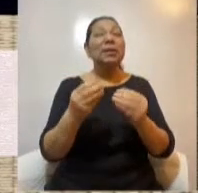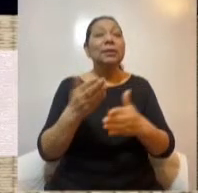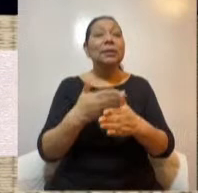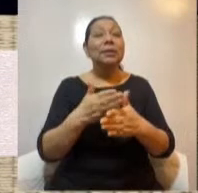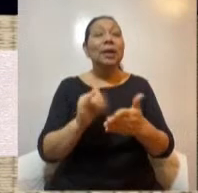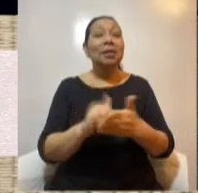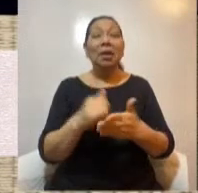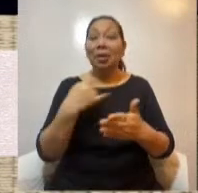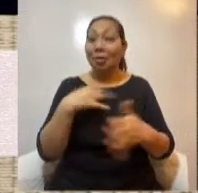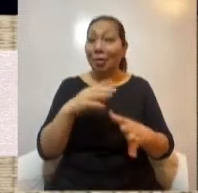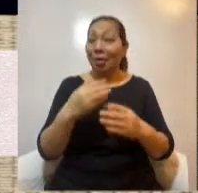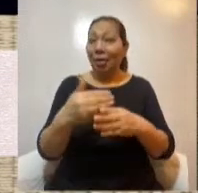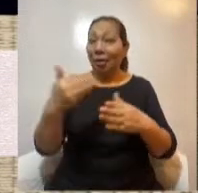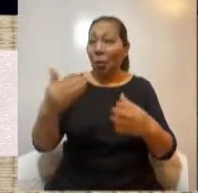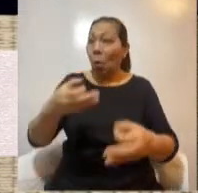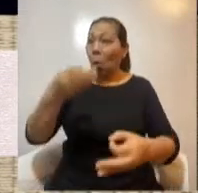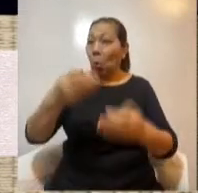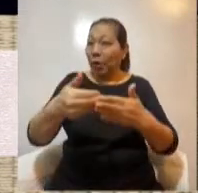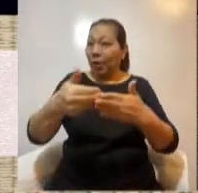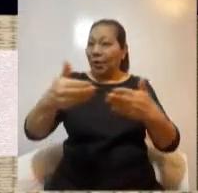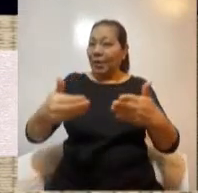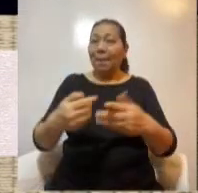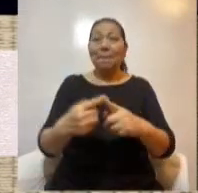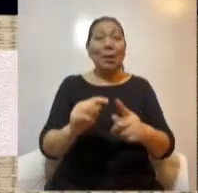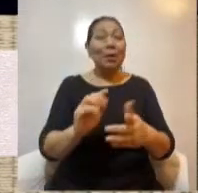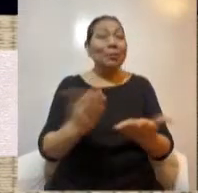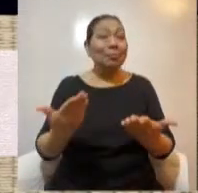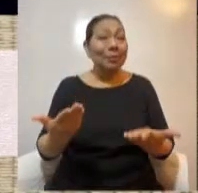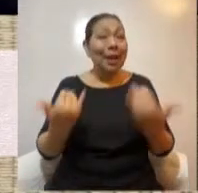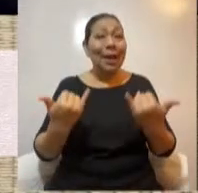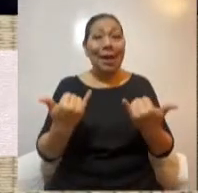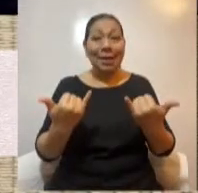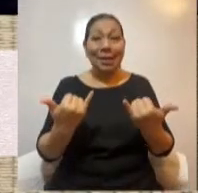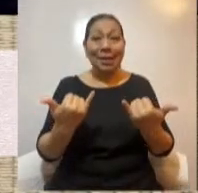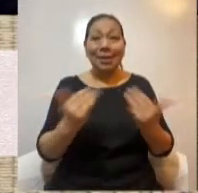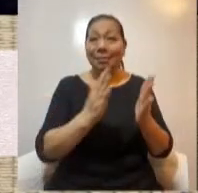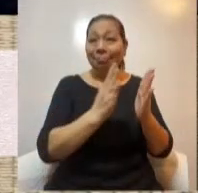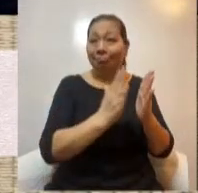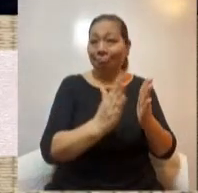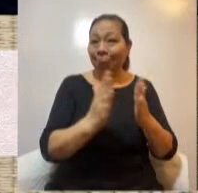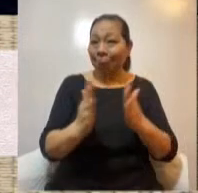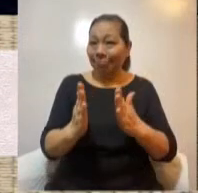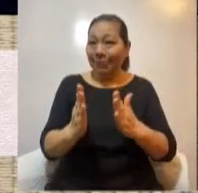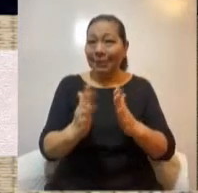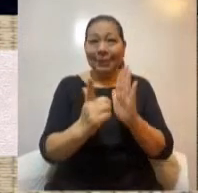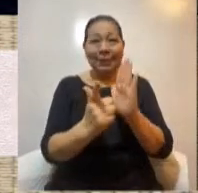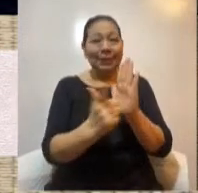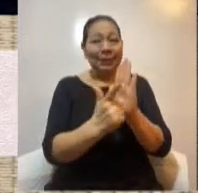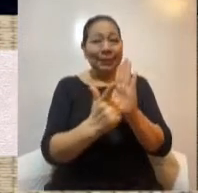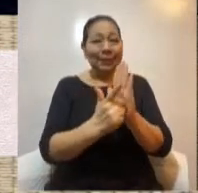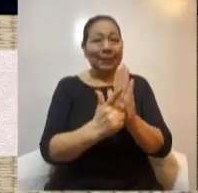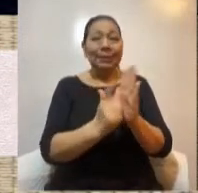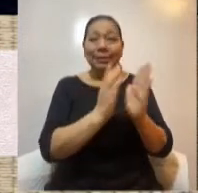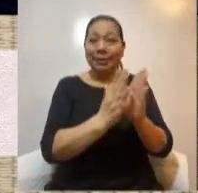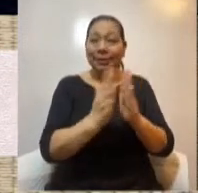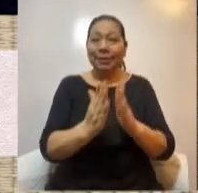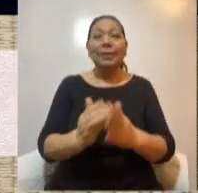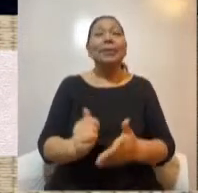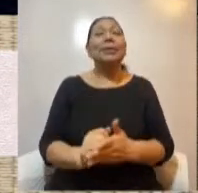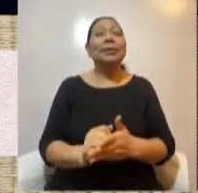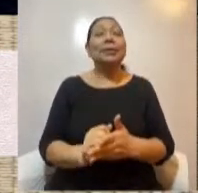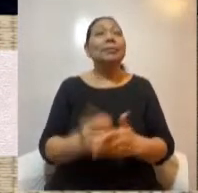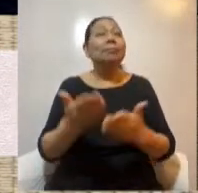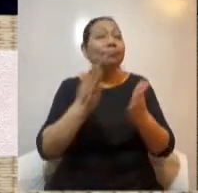test de proporcionalidad, que yo lo había trabajado en una sentencia anterior. Y entonces, aquí hace una determinación de tratamiento legislativo, la determinación